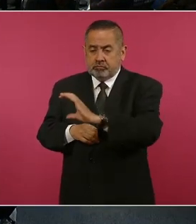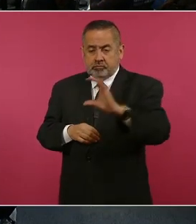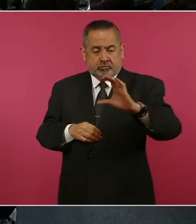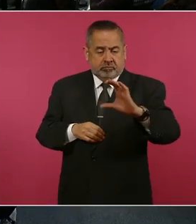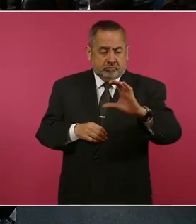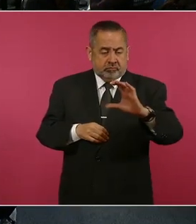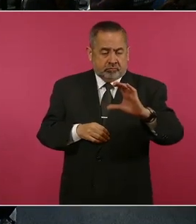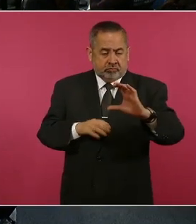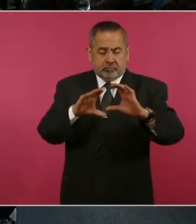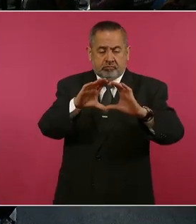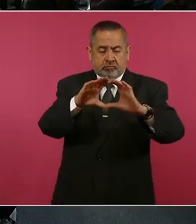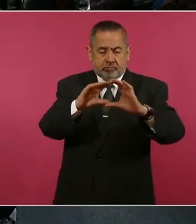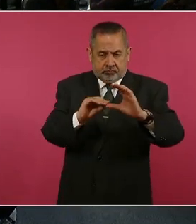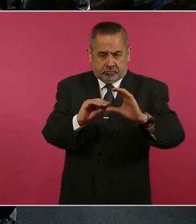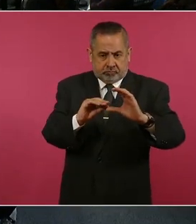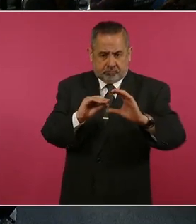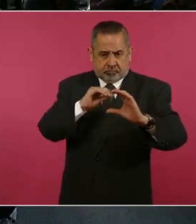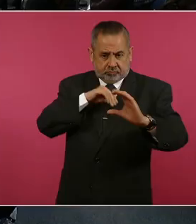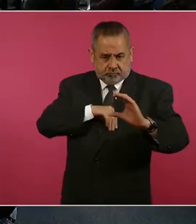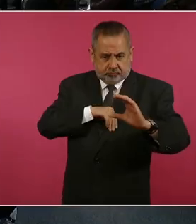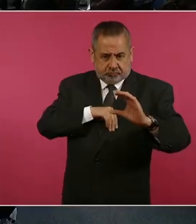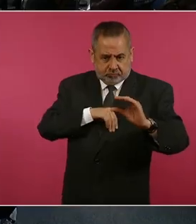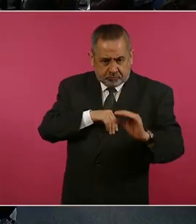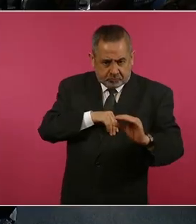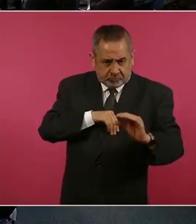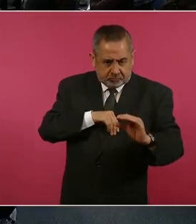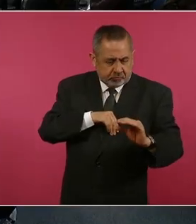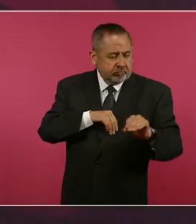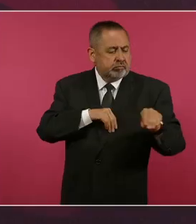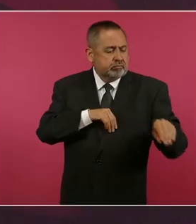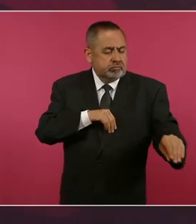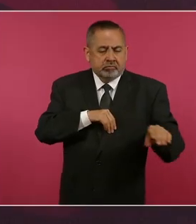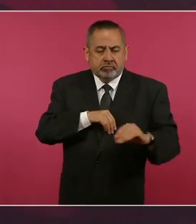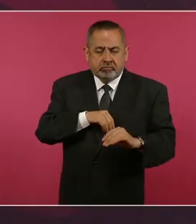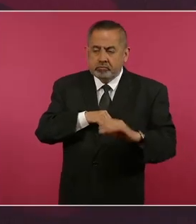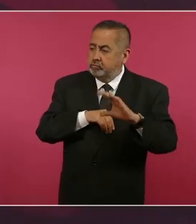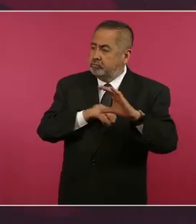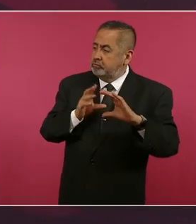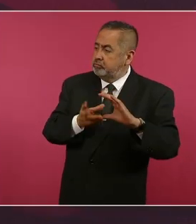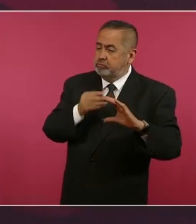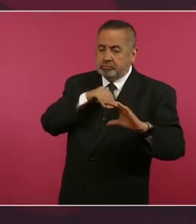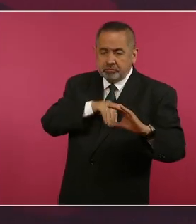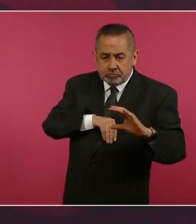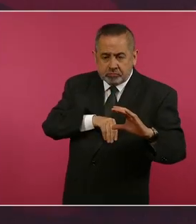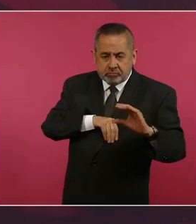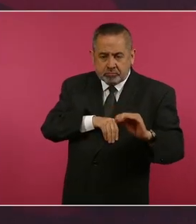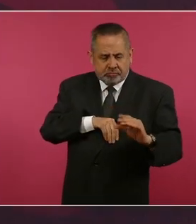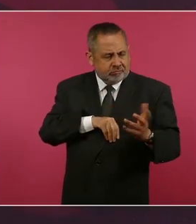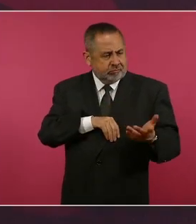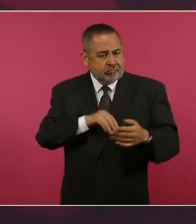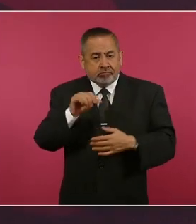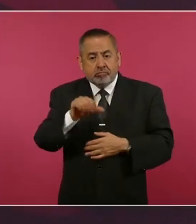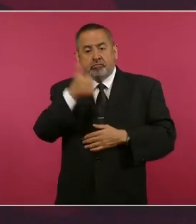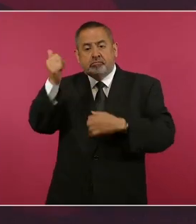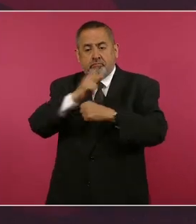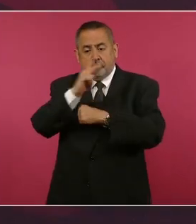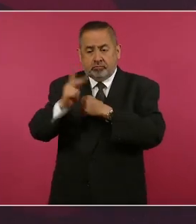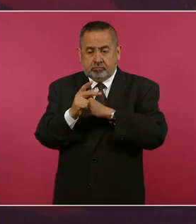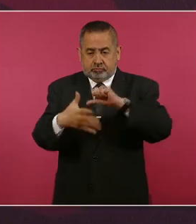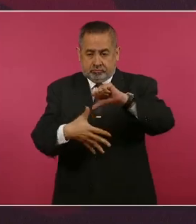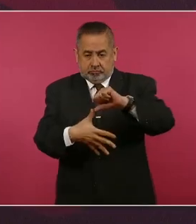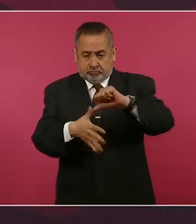comisiones por encima de lo que se cobraba en otros países de América Latina